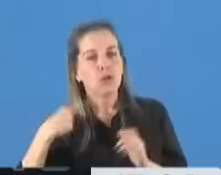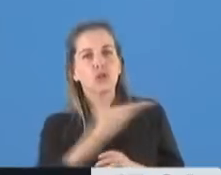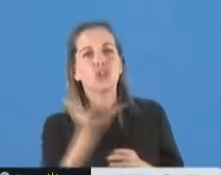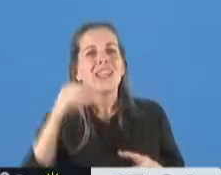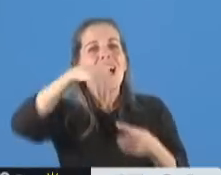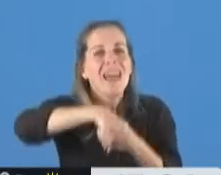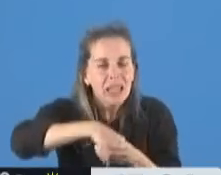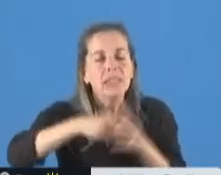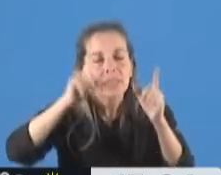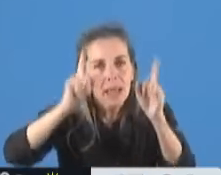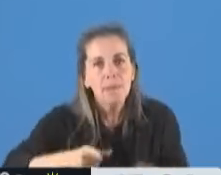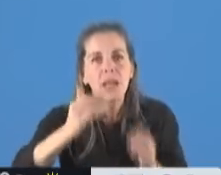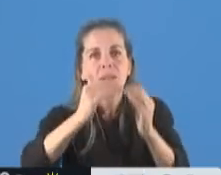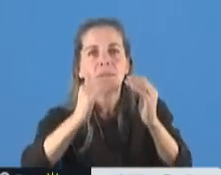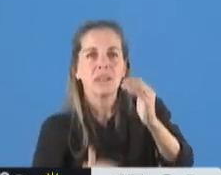sí misma.